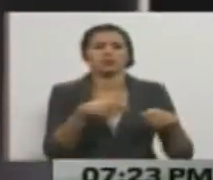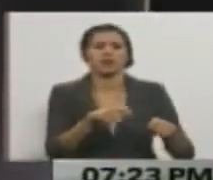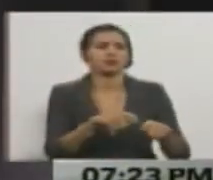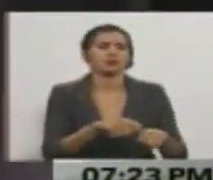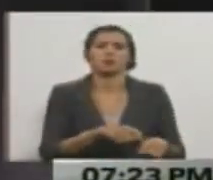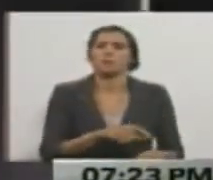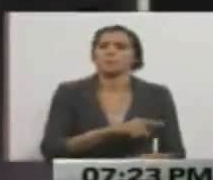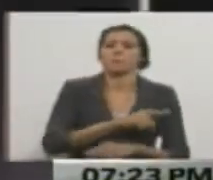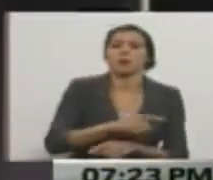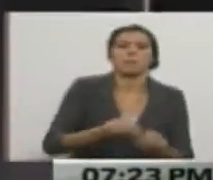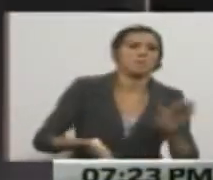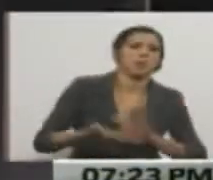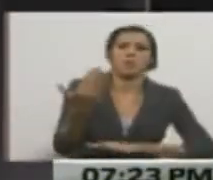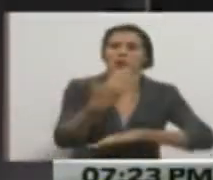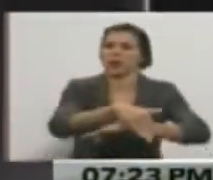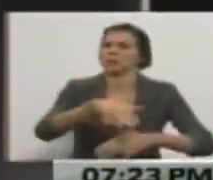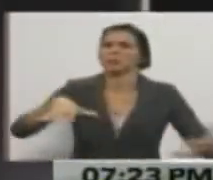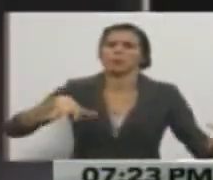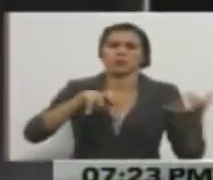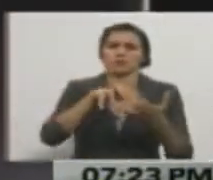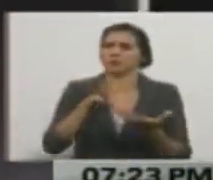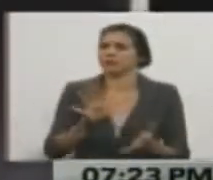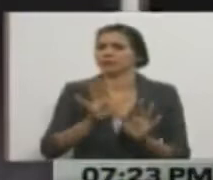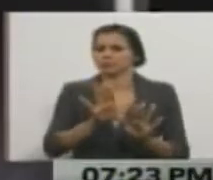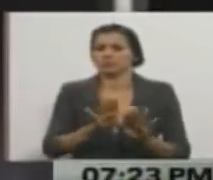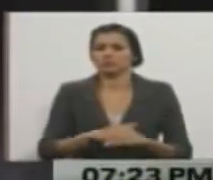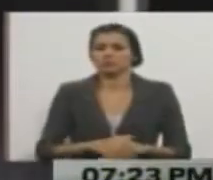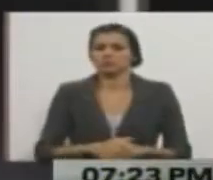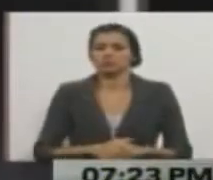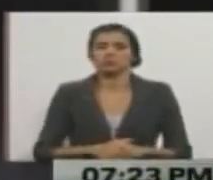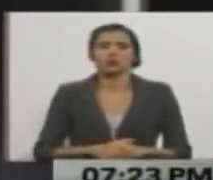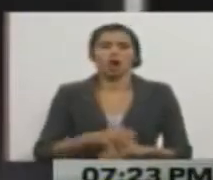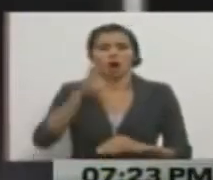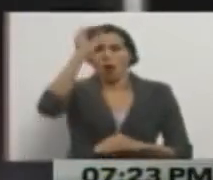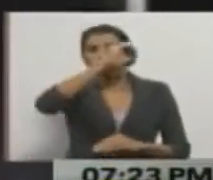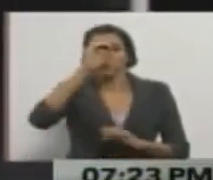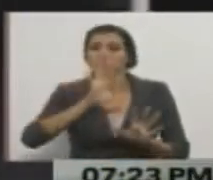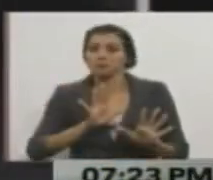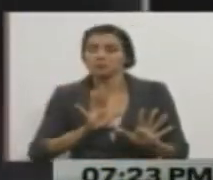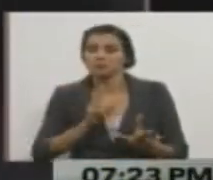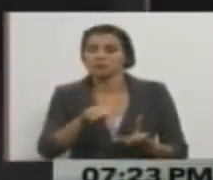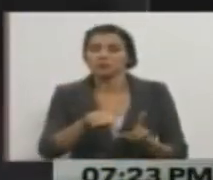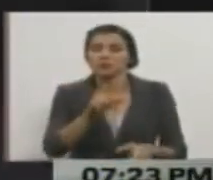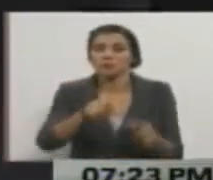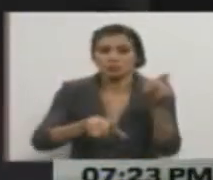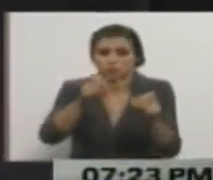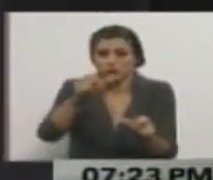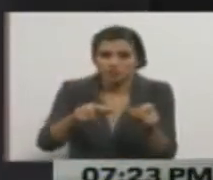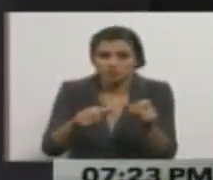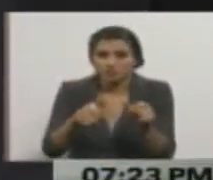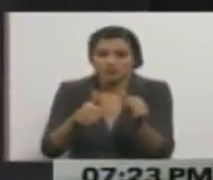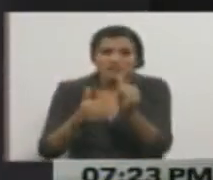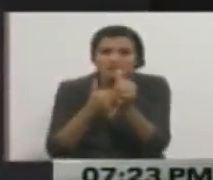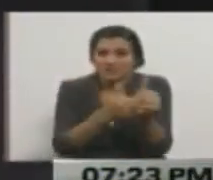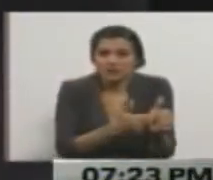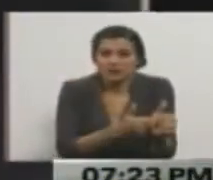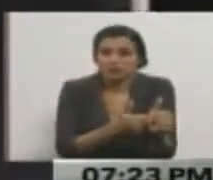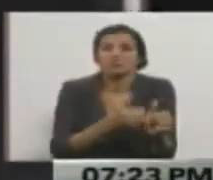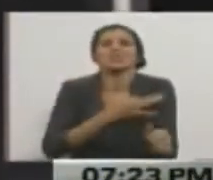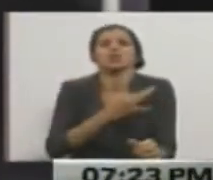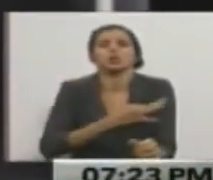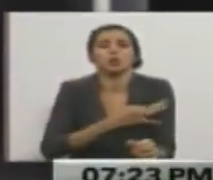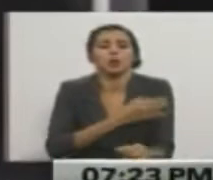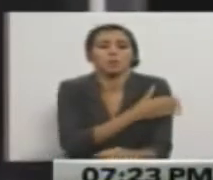odio, tratando de imponer el delito del odio y el delito de opinión también. Incluso a los propios seguidores de la oposición que se atreven a decir su opinión